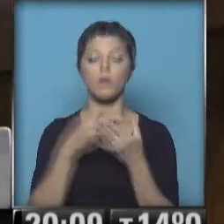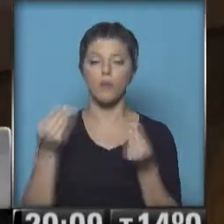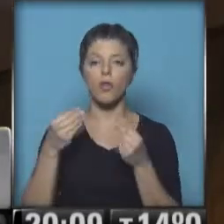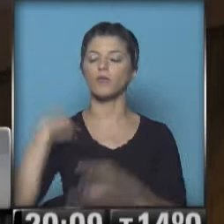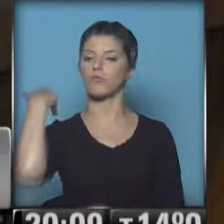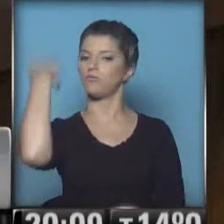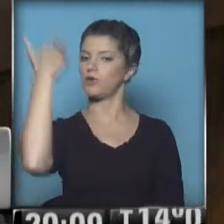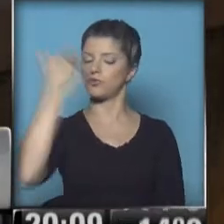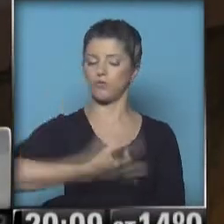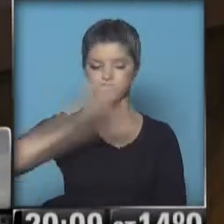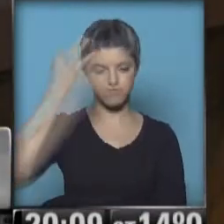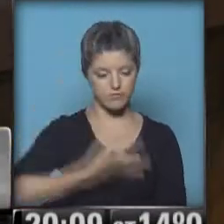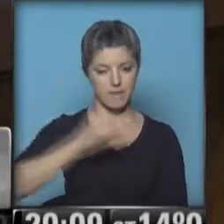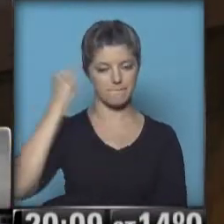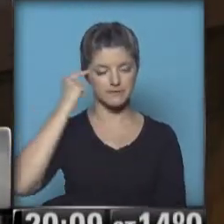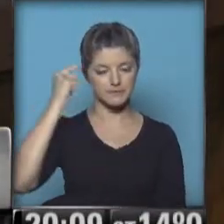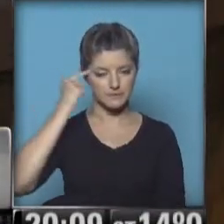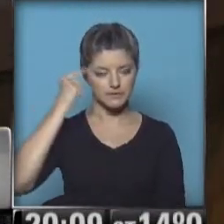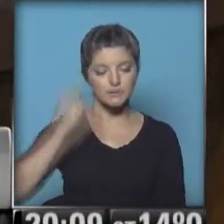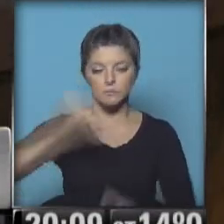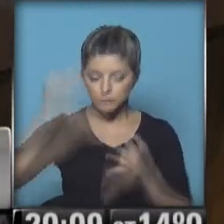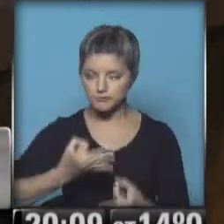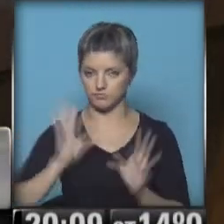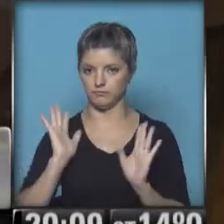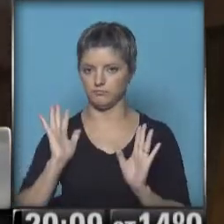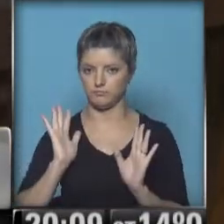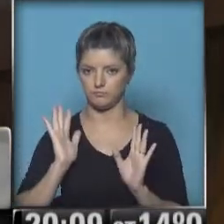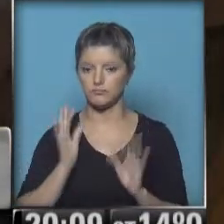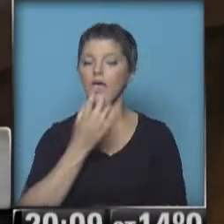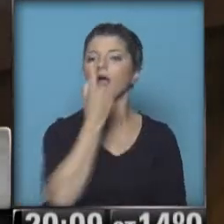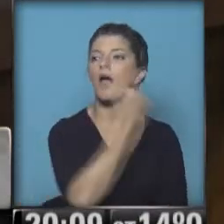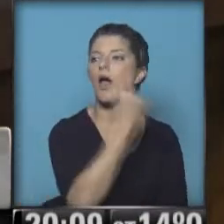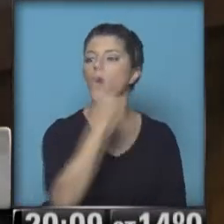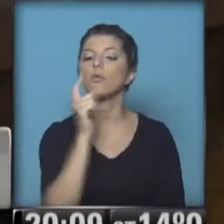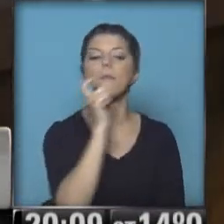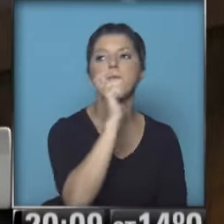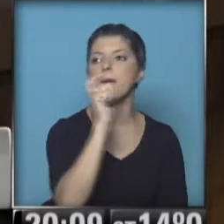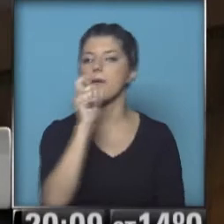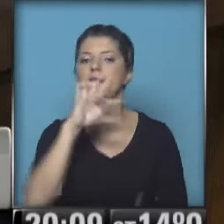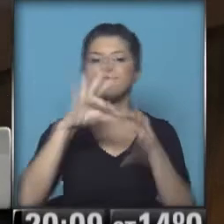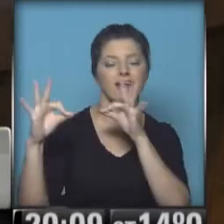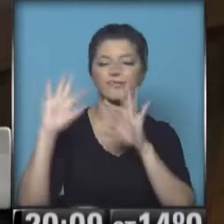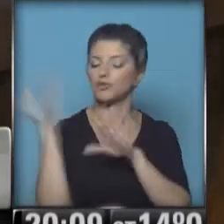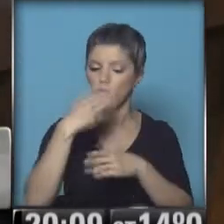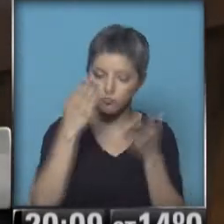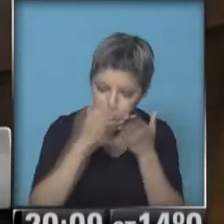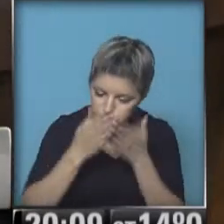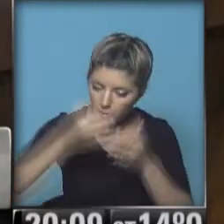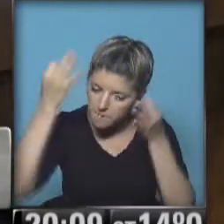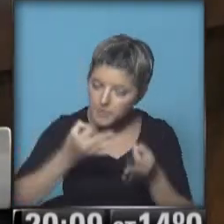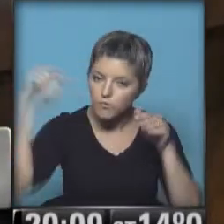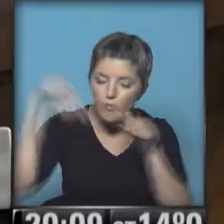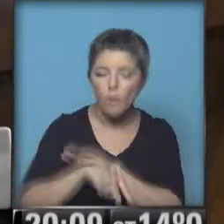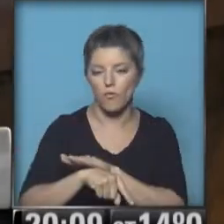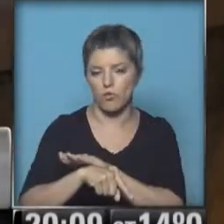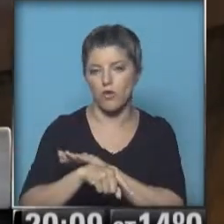discurso muy pensado muy establecido en cada una de las palabras y las frases y el mensaje que le quiera